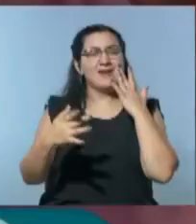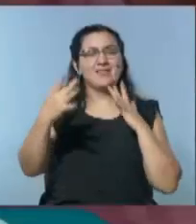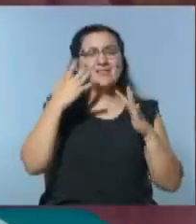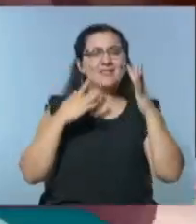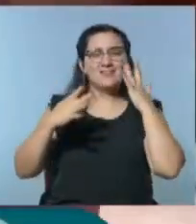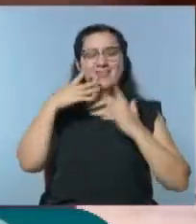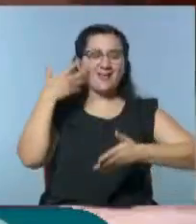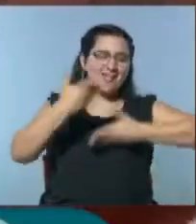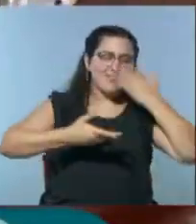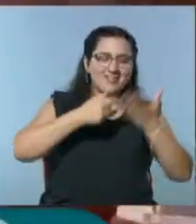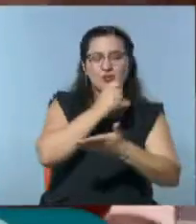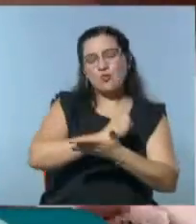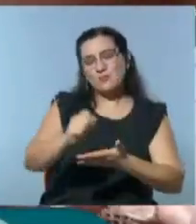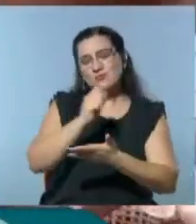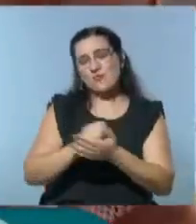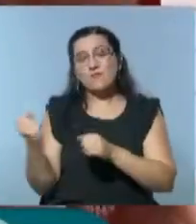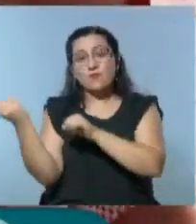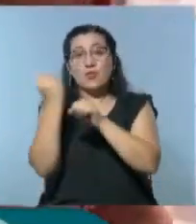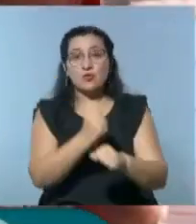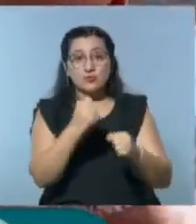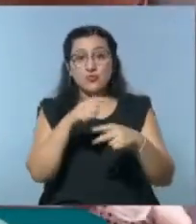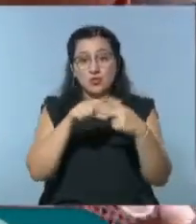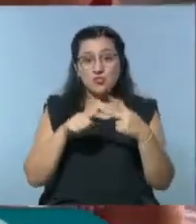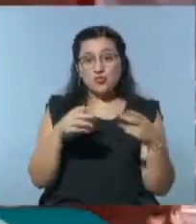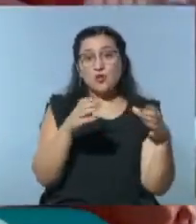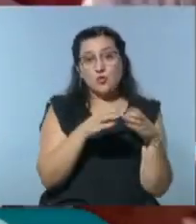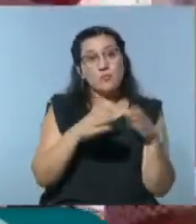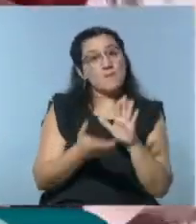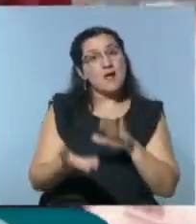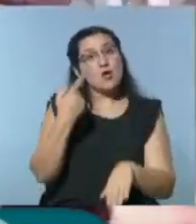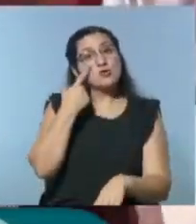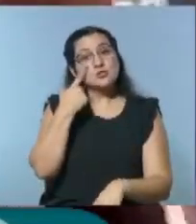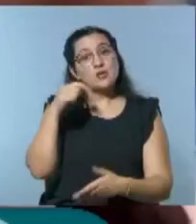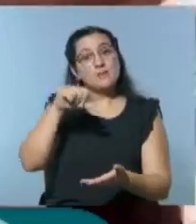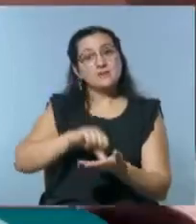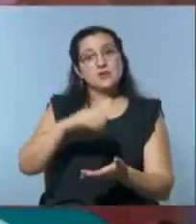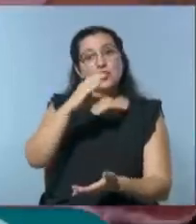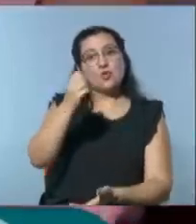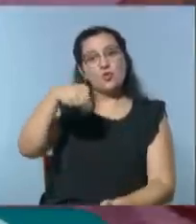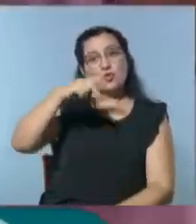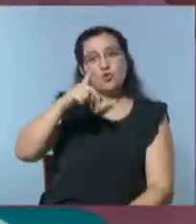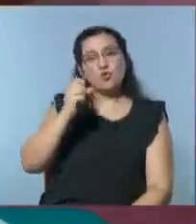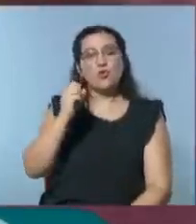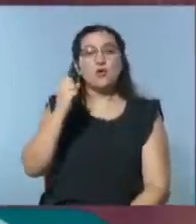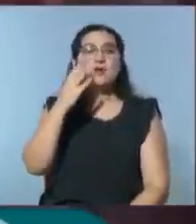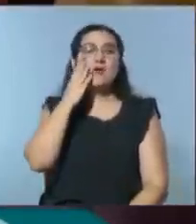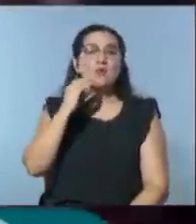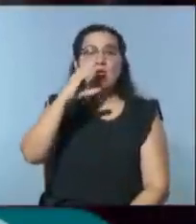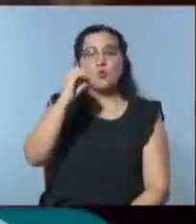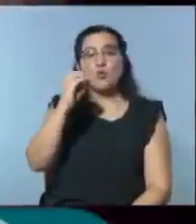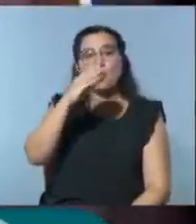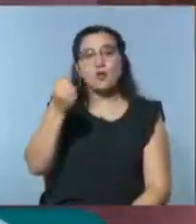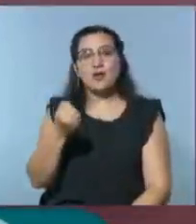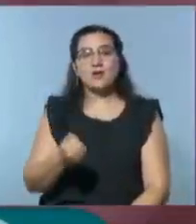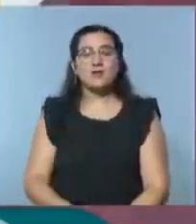artista, cantante, compositor, fundador de dos de las bandas más icónicas de nuestro país, El Congo y La Abuela Coca, el Chole